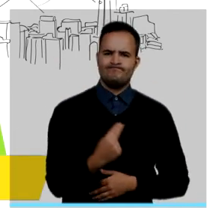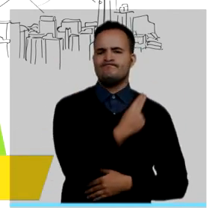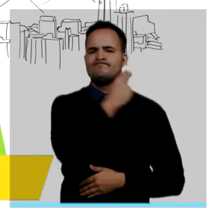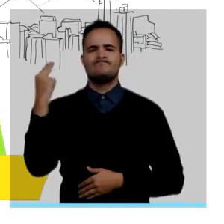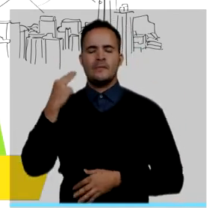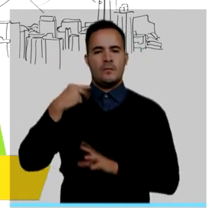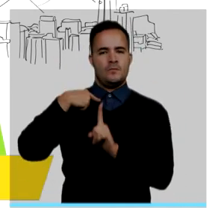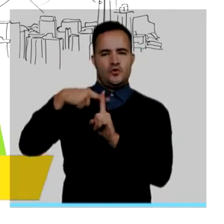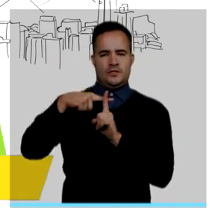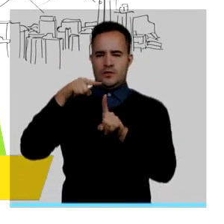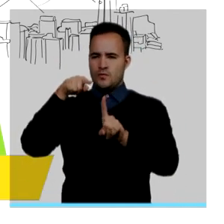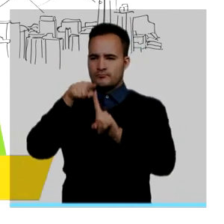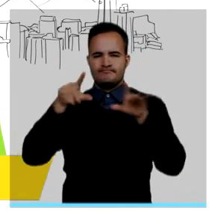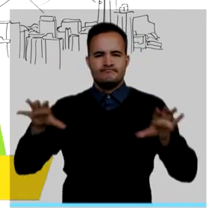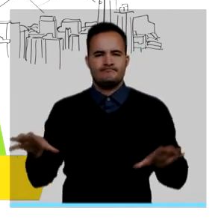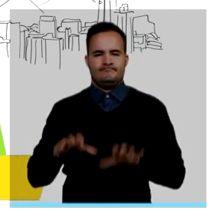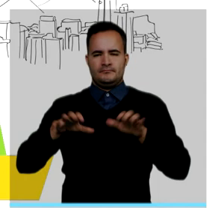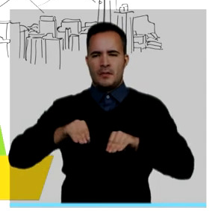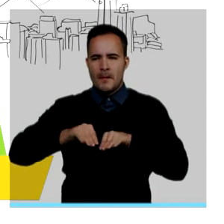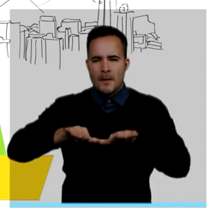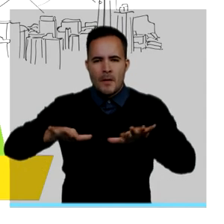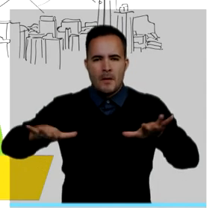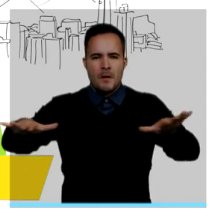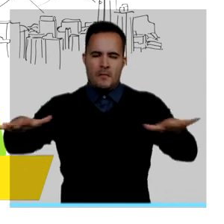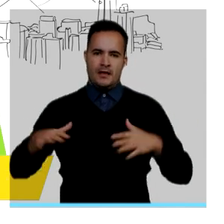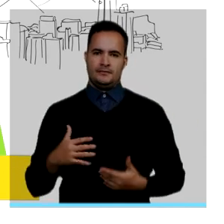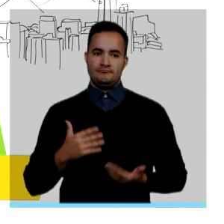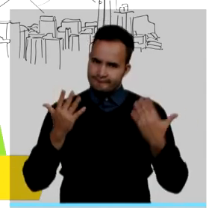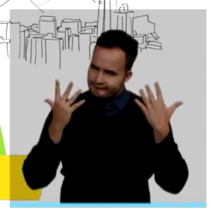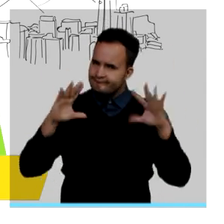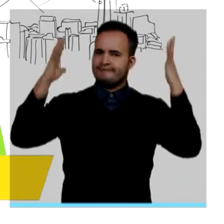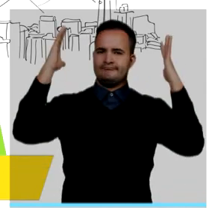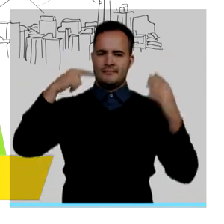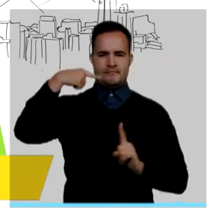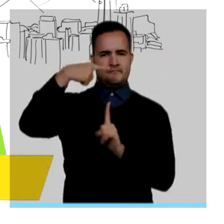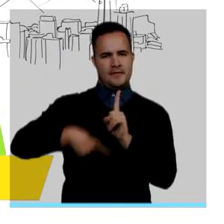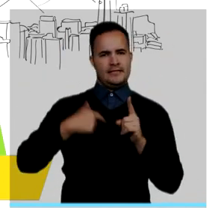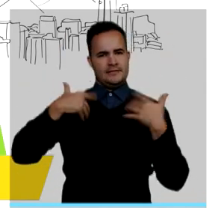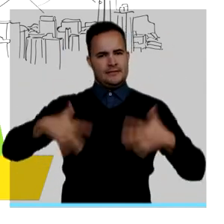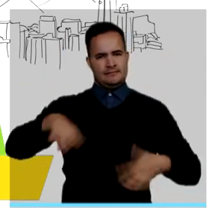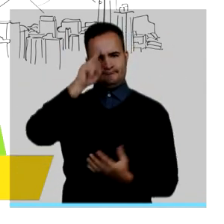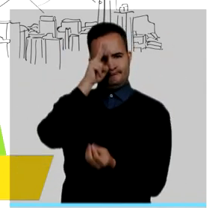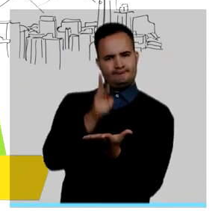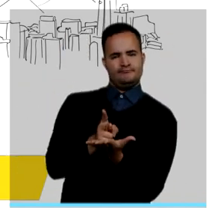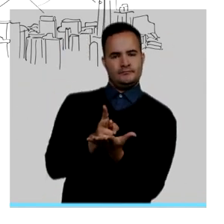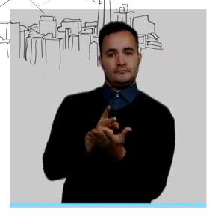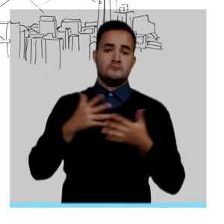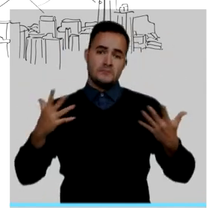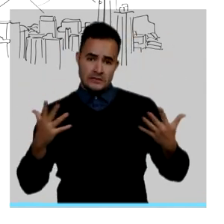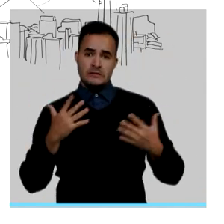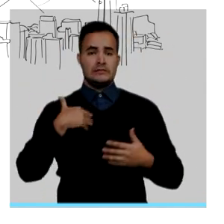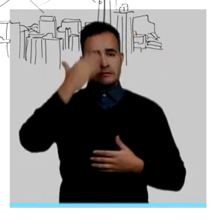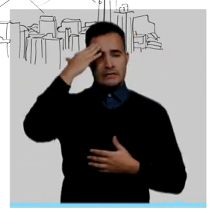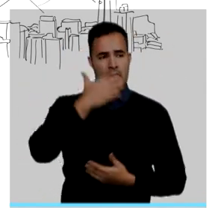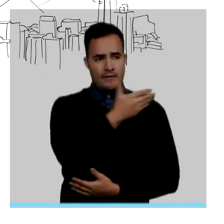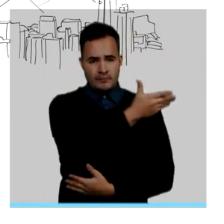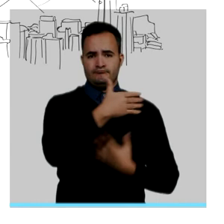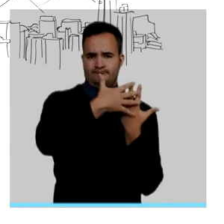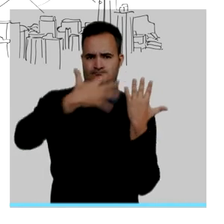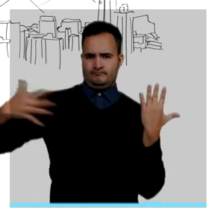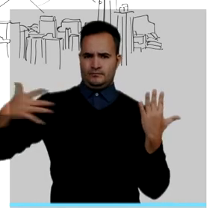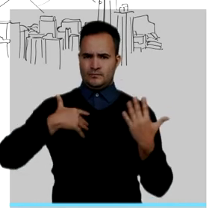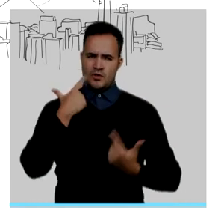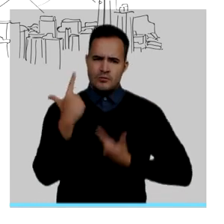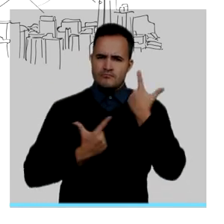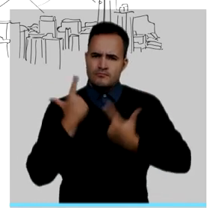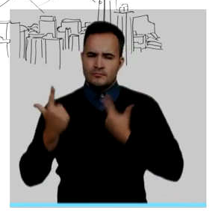estamos comprometidos con acciones afirmativas que nos permitan celebrar la diversidad, y no solo celebrar la diversidad desde